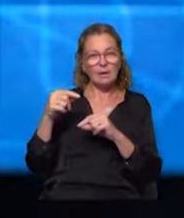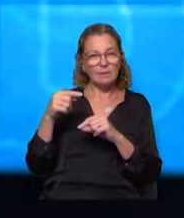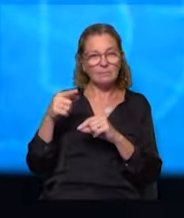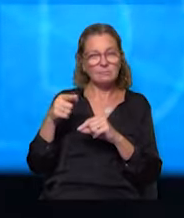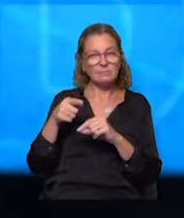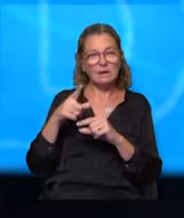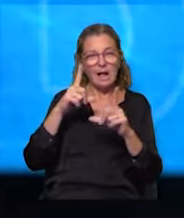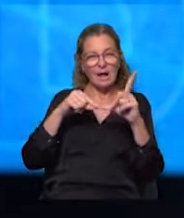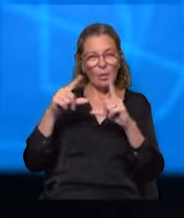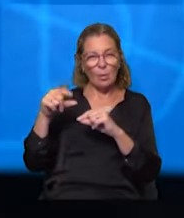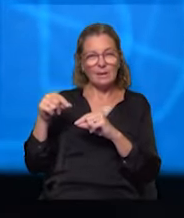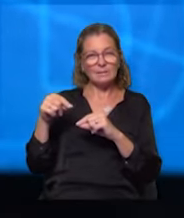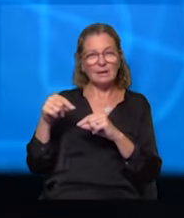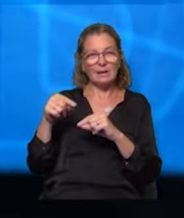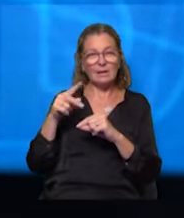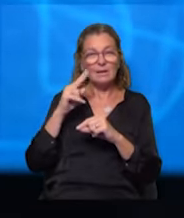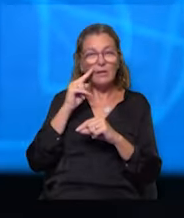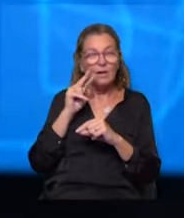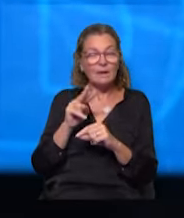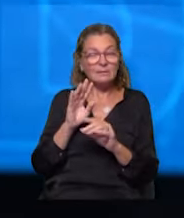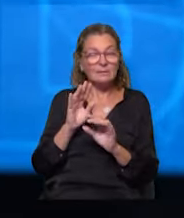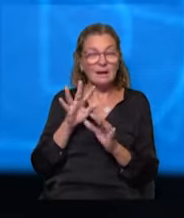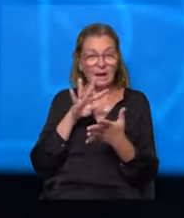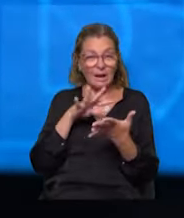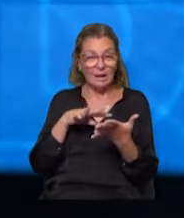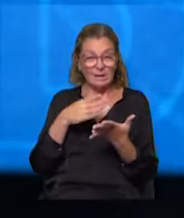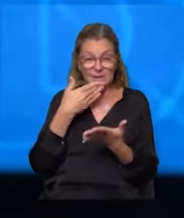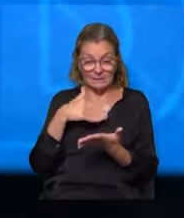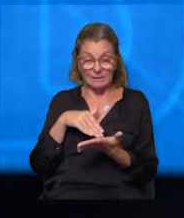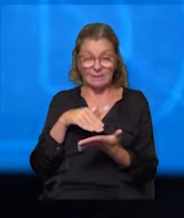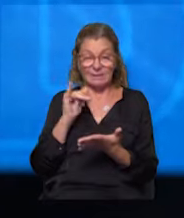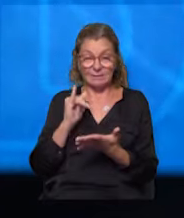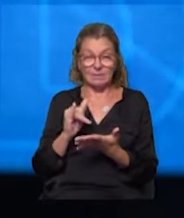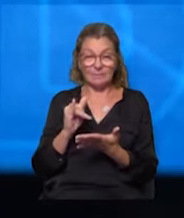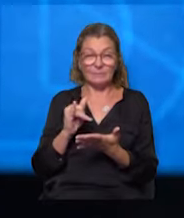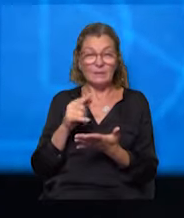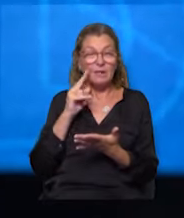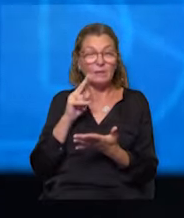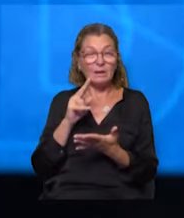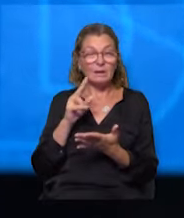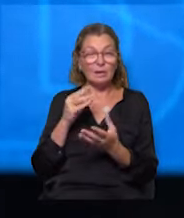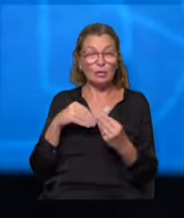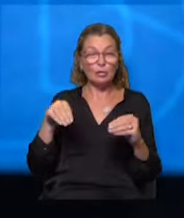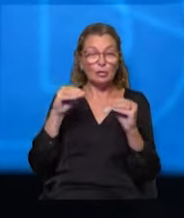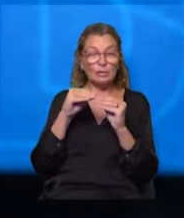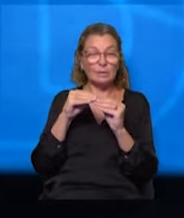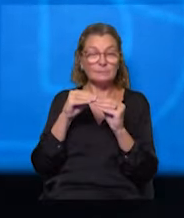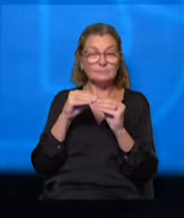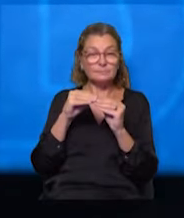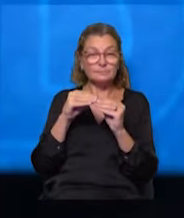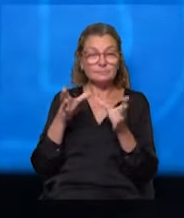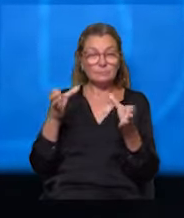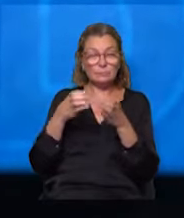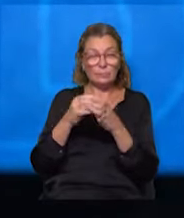son las encuestas hay que hay que leerlas hay que entenderlas y tomarlas en el contexto de de un